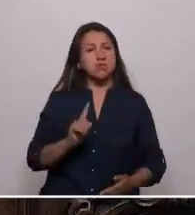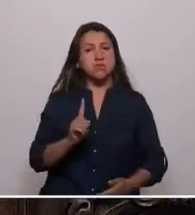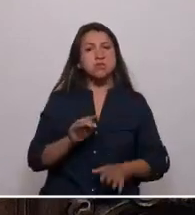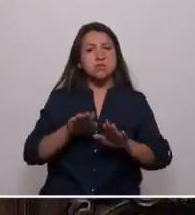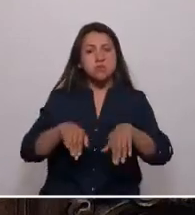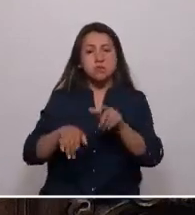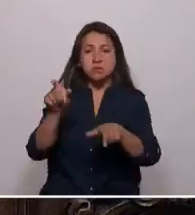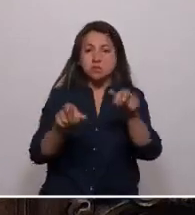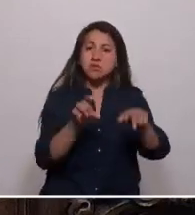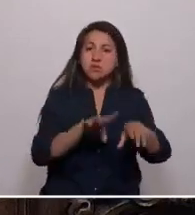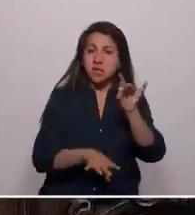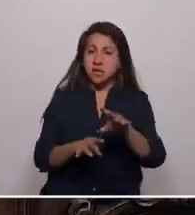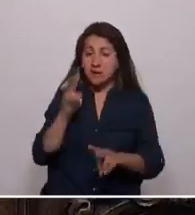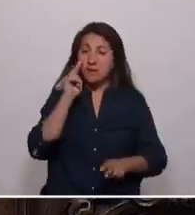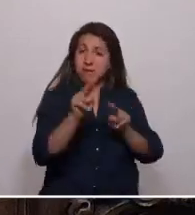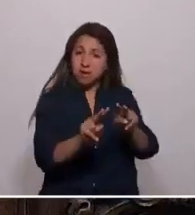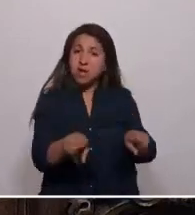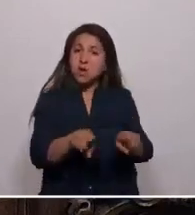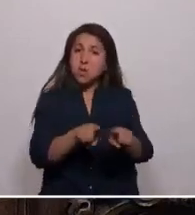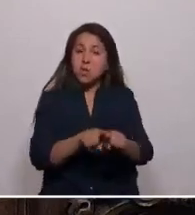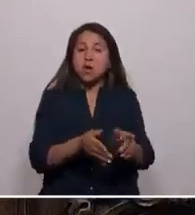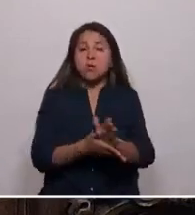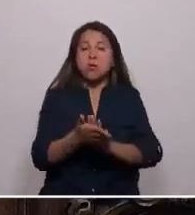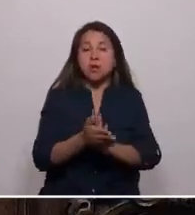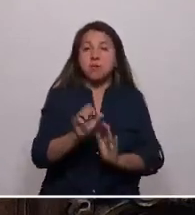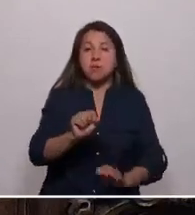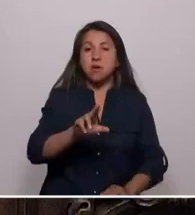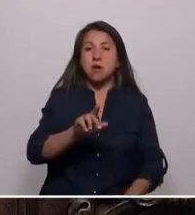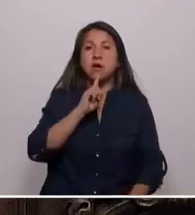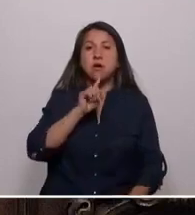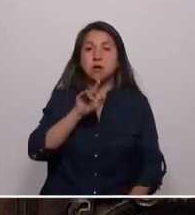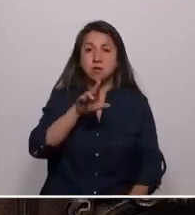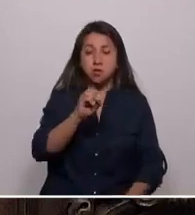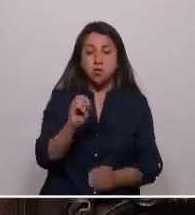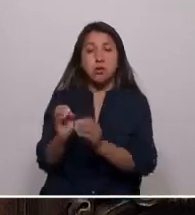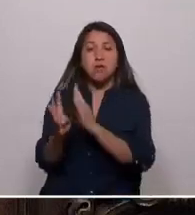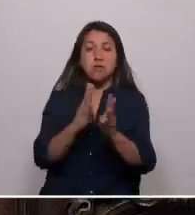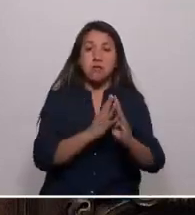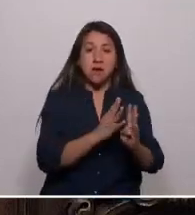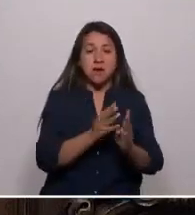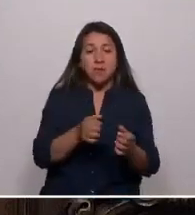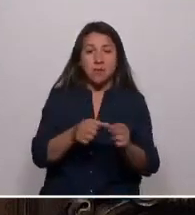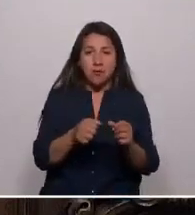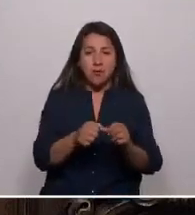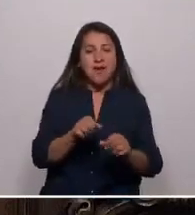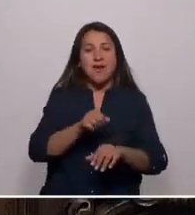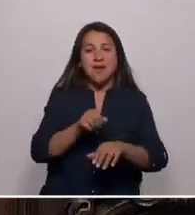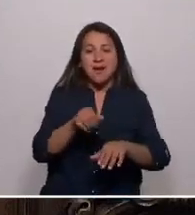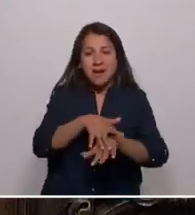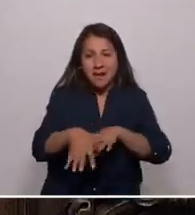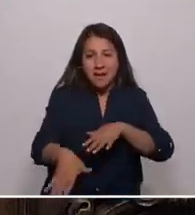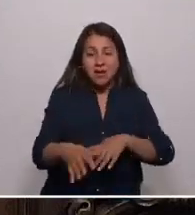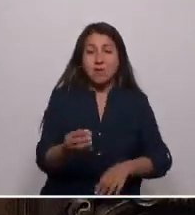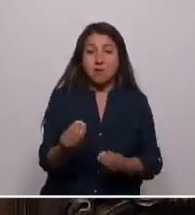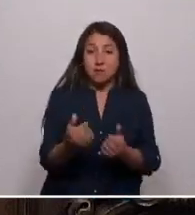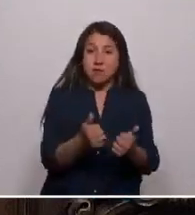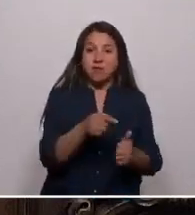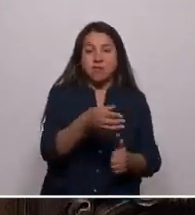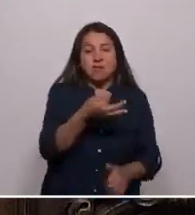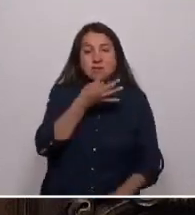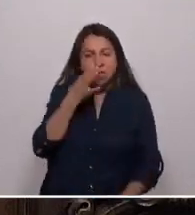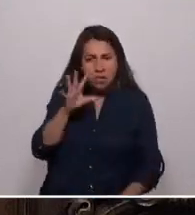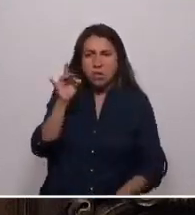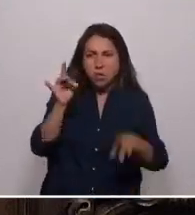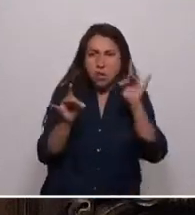chilenos están notando, como don Arturo, dirigente de la Feria de las Pulgas de la comuna de Río Bueno, que se ha dado cuenta de que las ideas